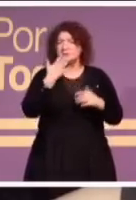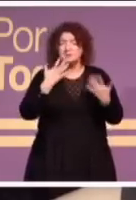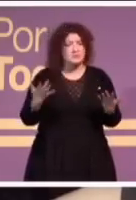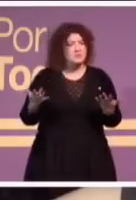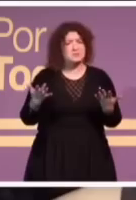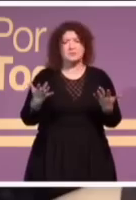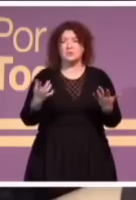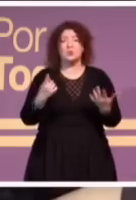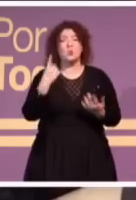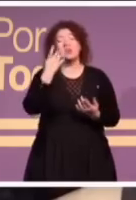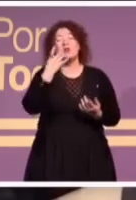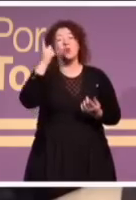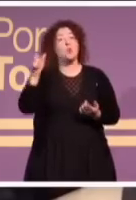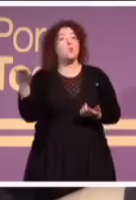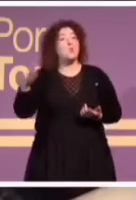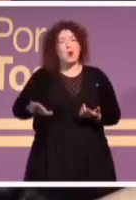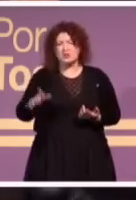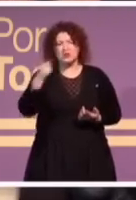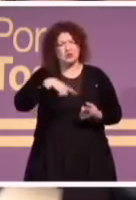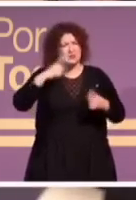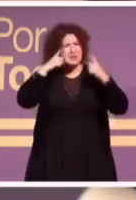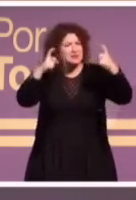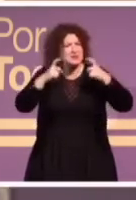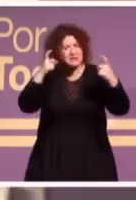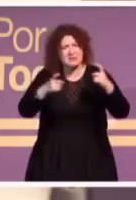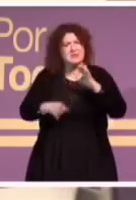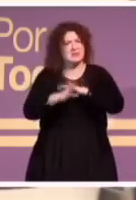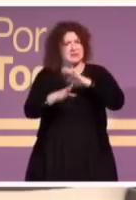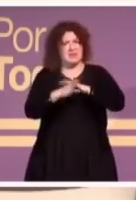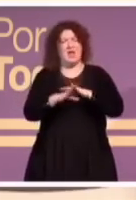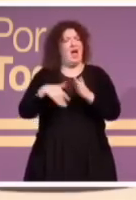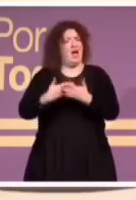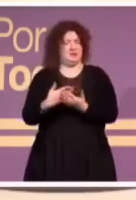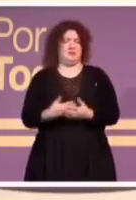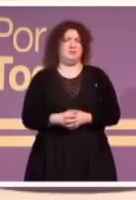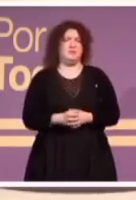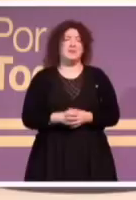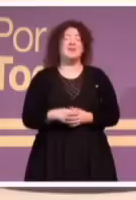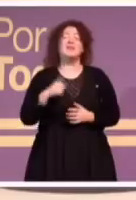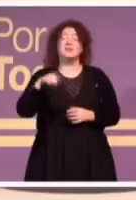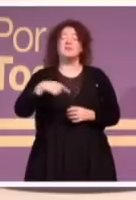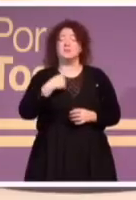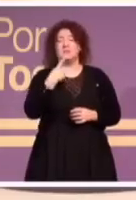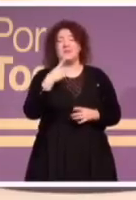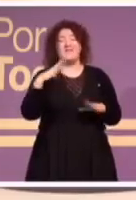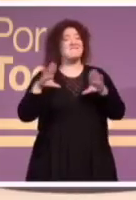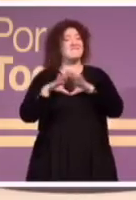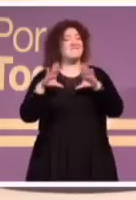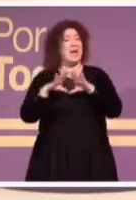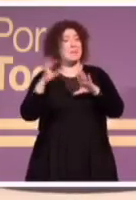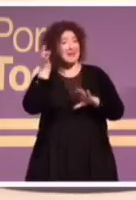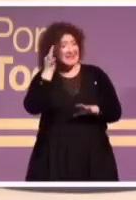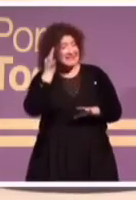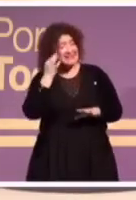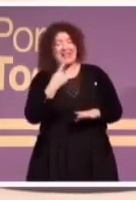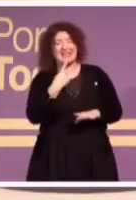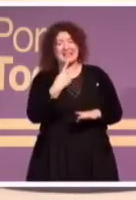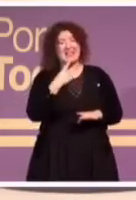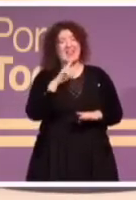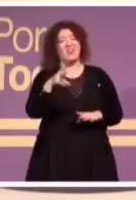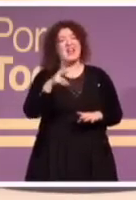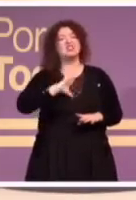ni una menos. Y hemos salido a decir, las feministas, que los derechos